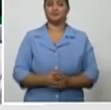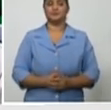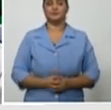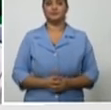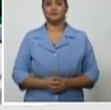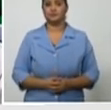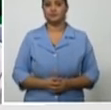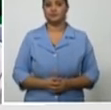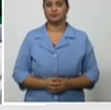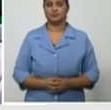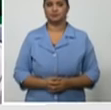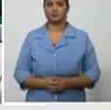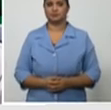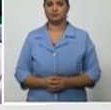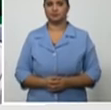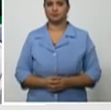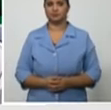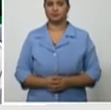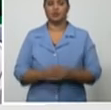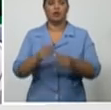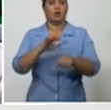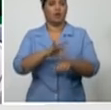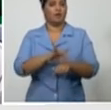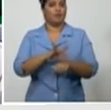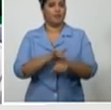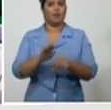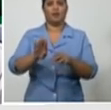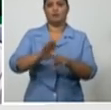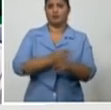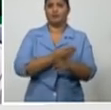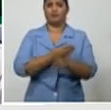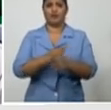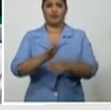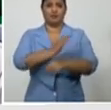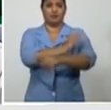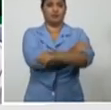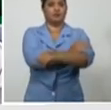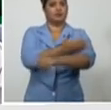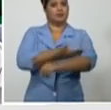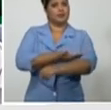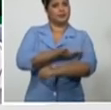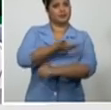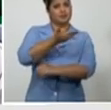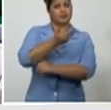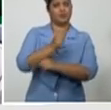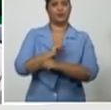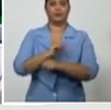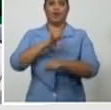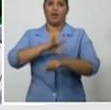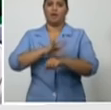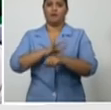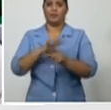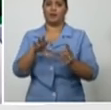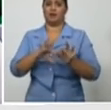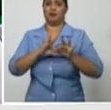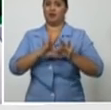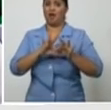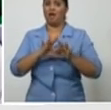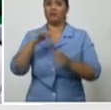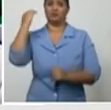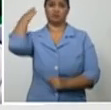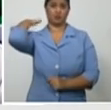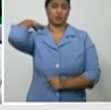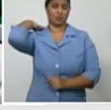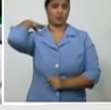padecer de hipertensión arterial, enfermedad pulmonar obstructiva crónica, una